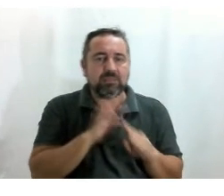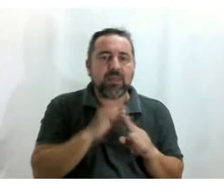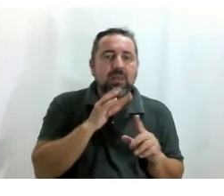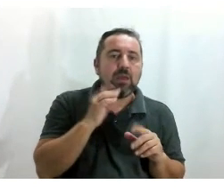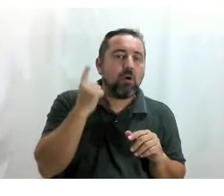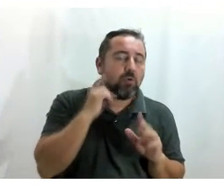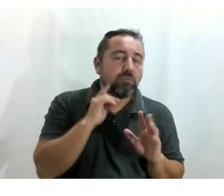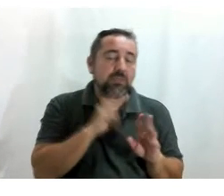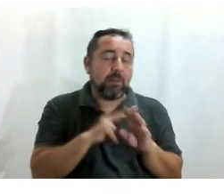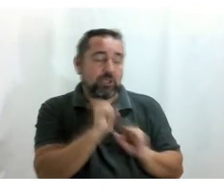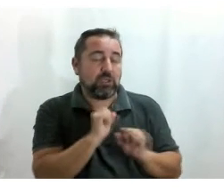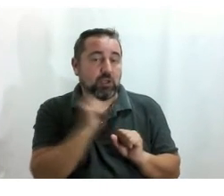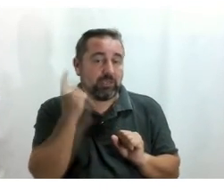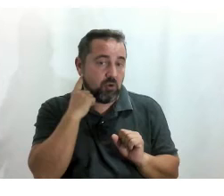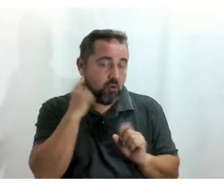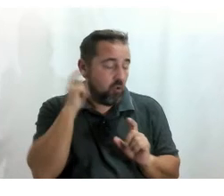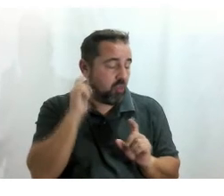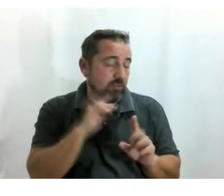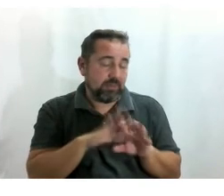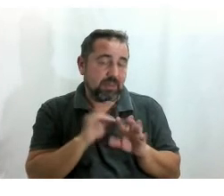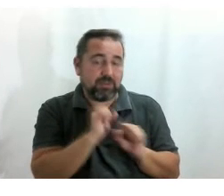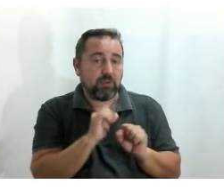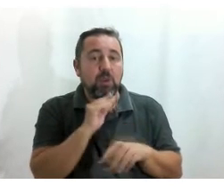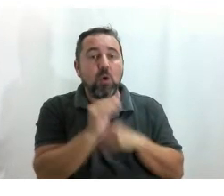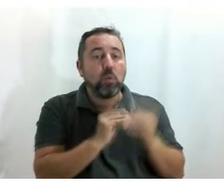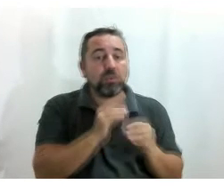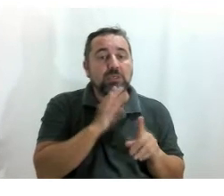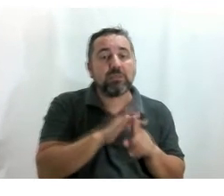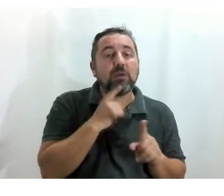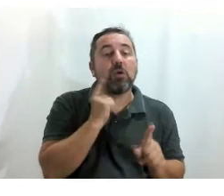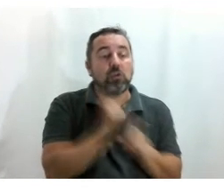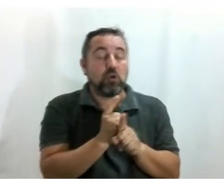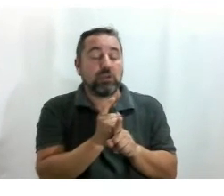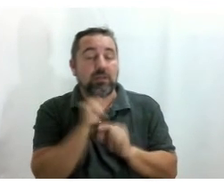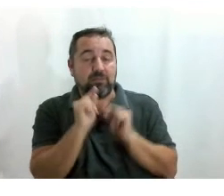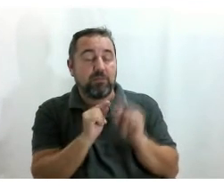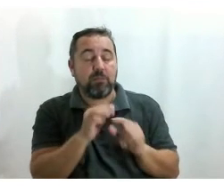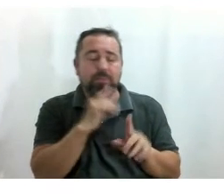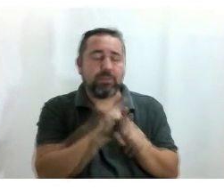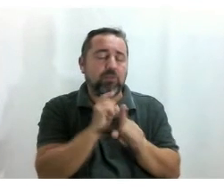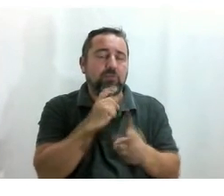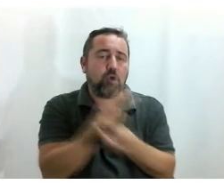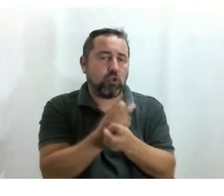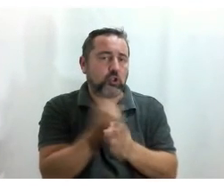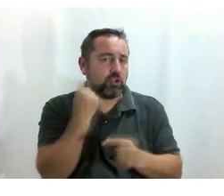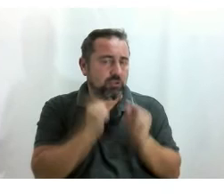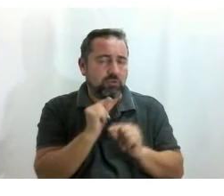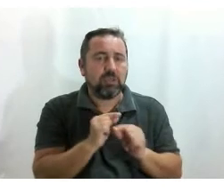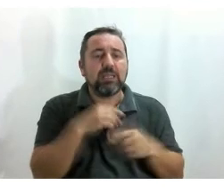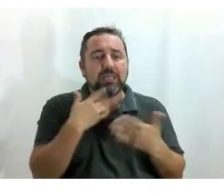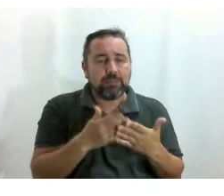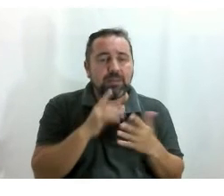otoprotectores frente al uso de ototóxicos, y sobre todo en la monitorización